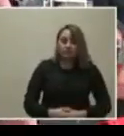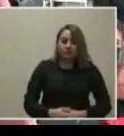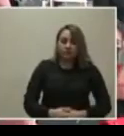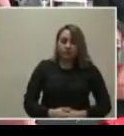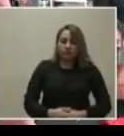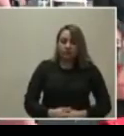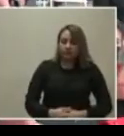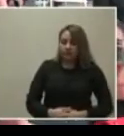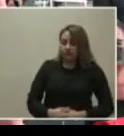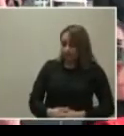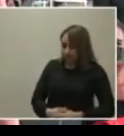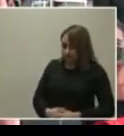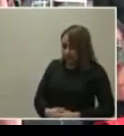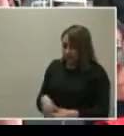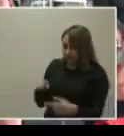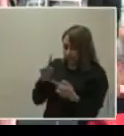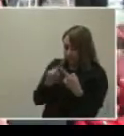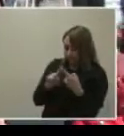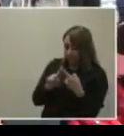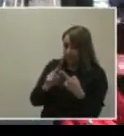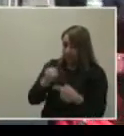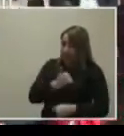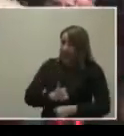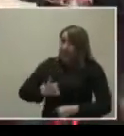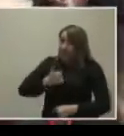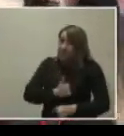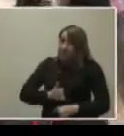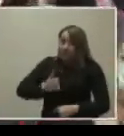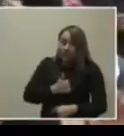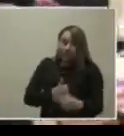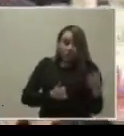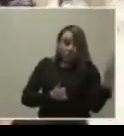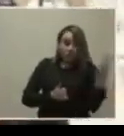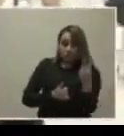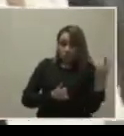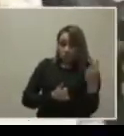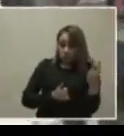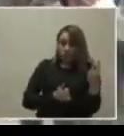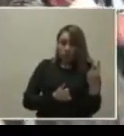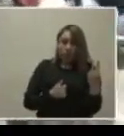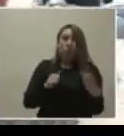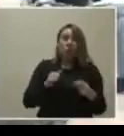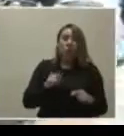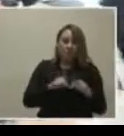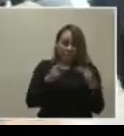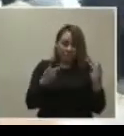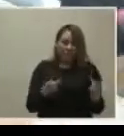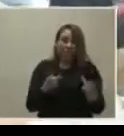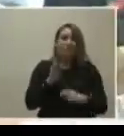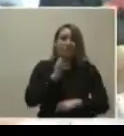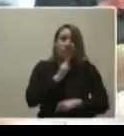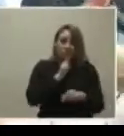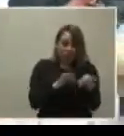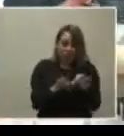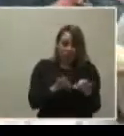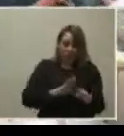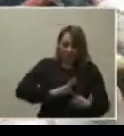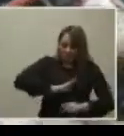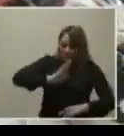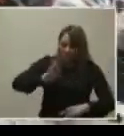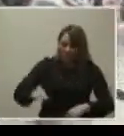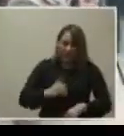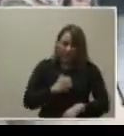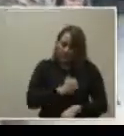Lo segundo, por supuesto que lamentamos mucho el fallecimiento de los compañeros de ambos. Existe ya un equipo de trabajo